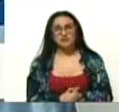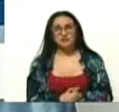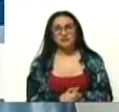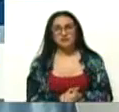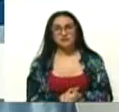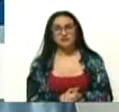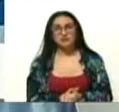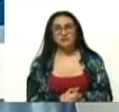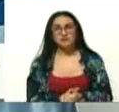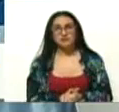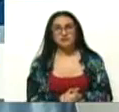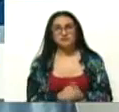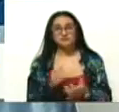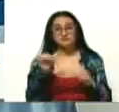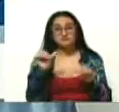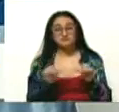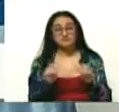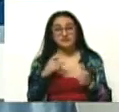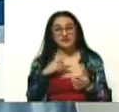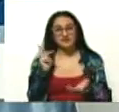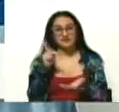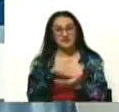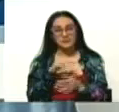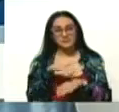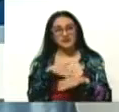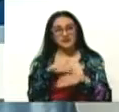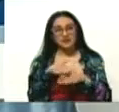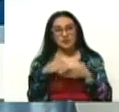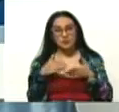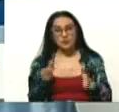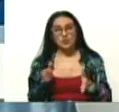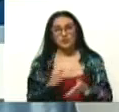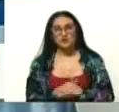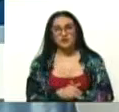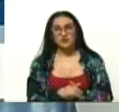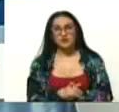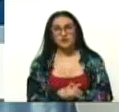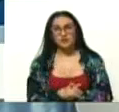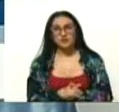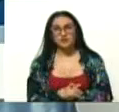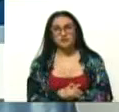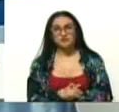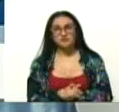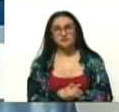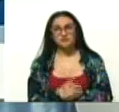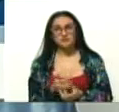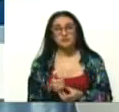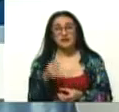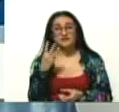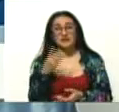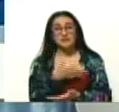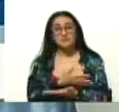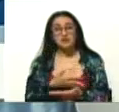quiero destacar que desde nuestra llegada al Ministerio Público hemos realizado más de